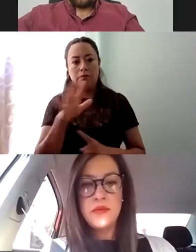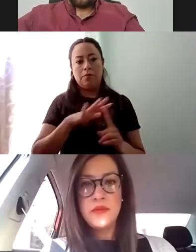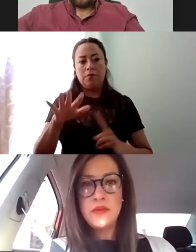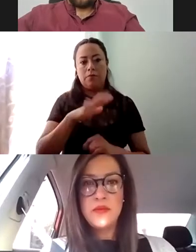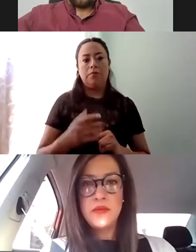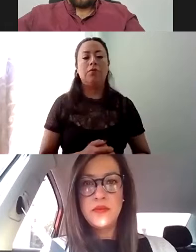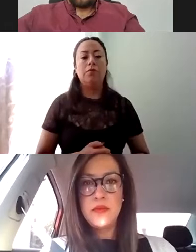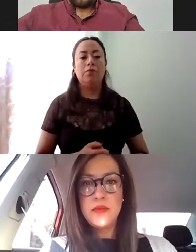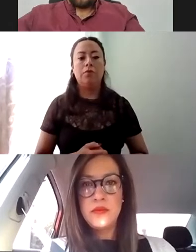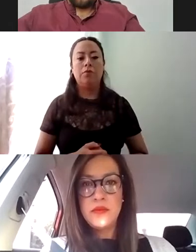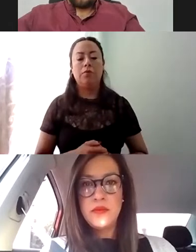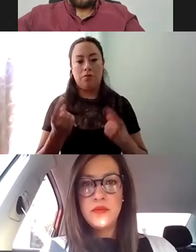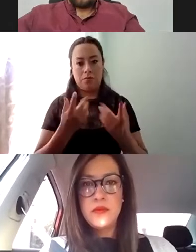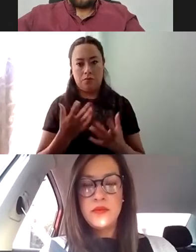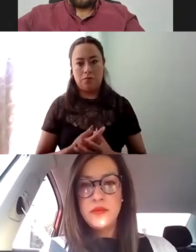la Comisión.